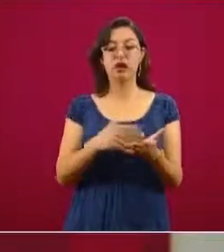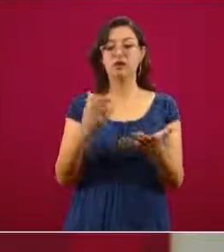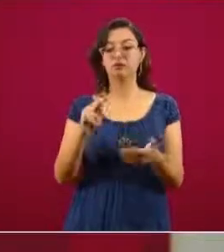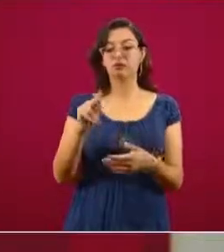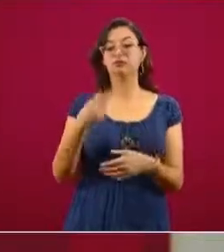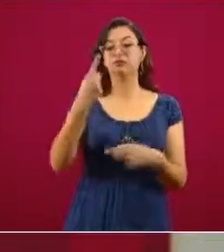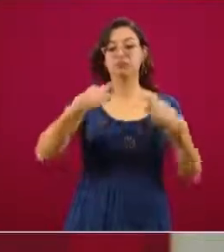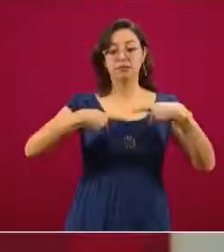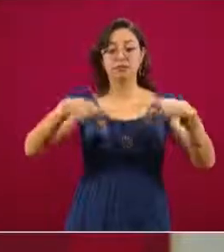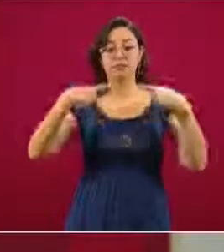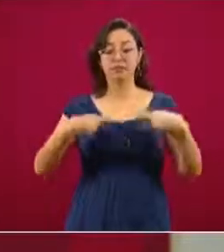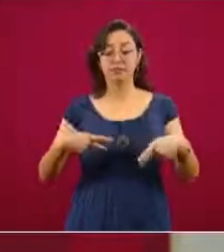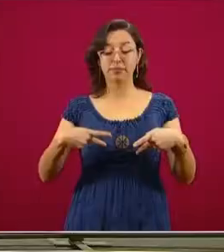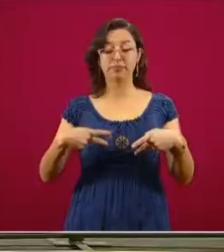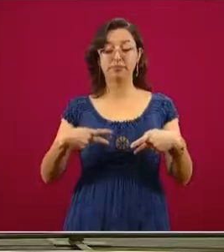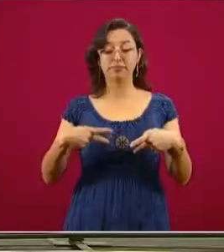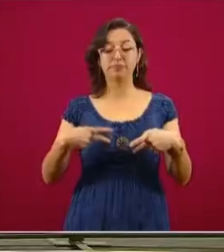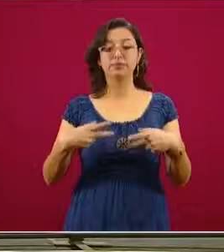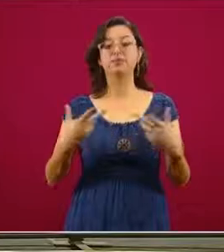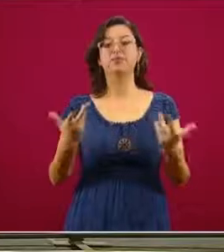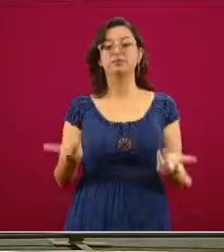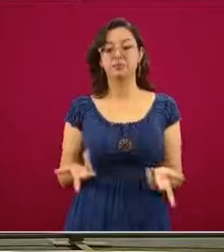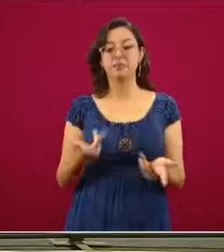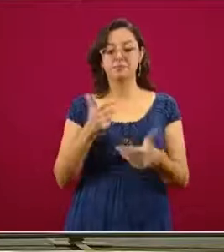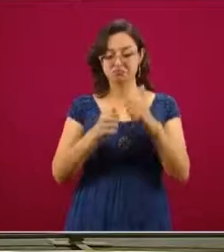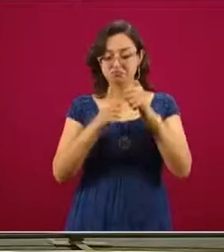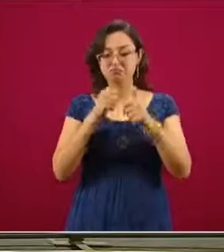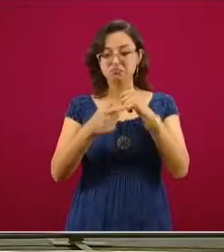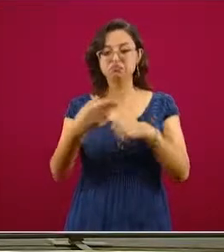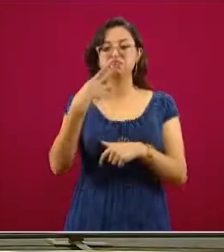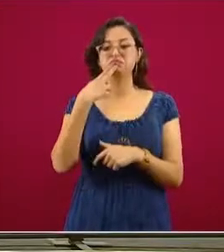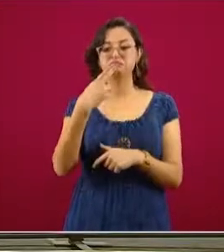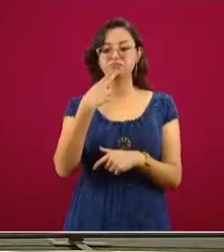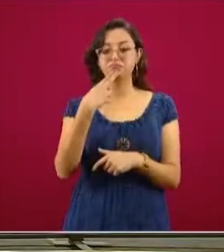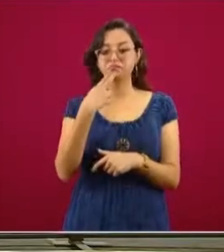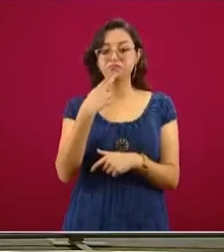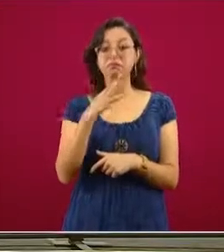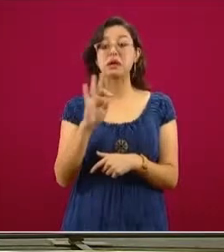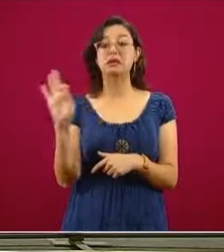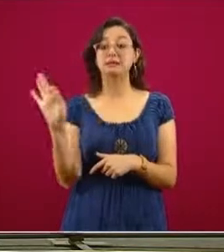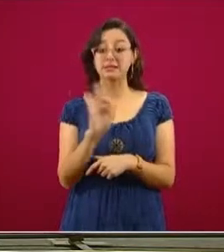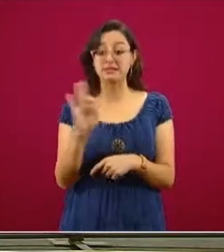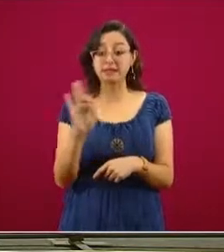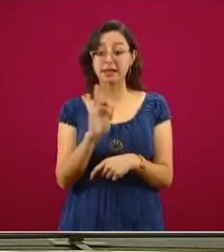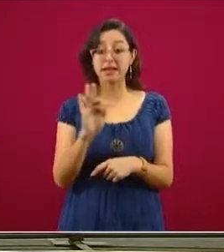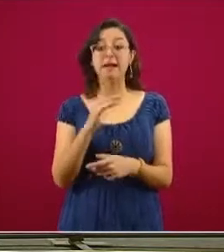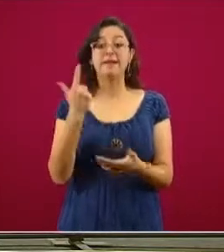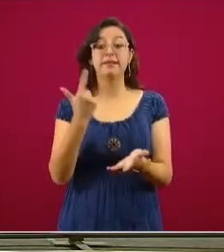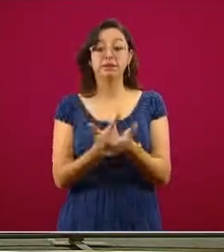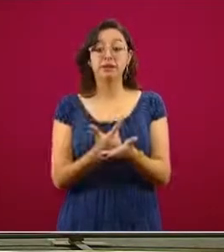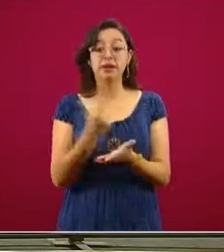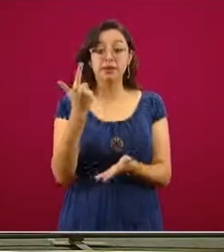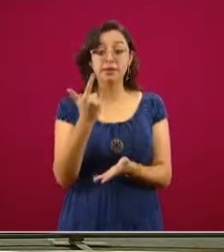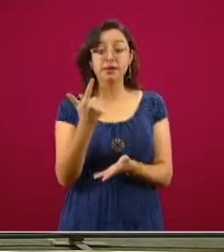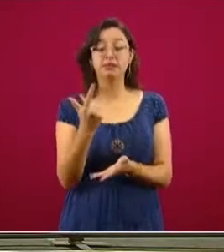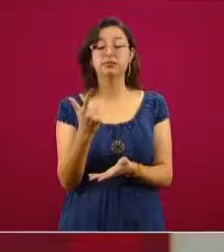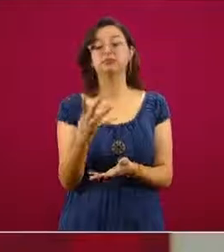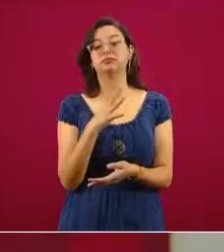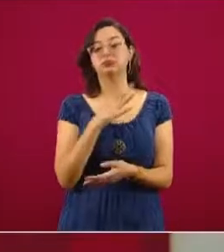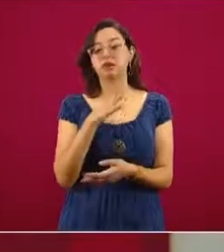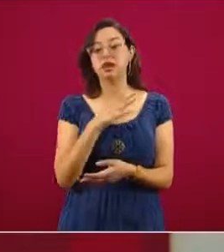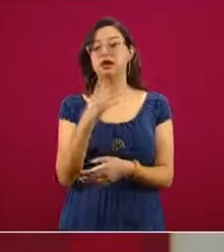232.981 personas que han terminado, y de aquí, si se considera que es grave, tenemos alrededor